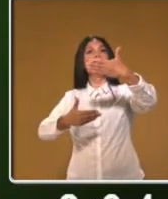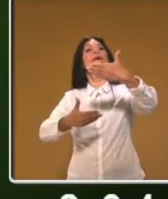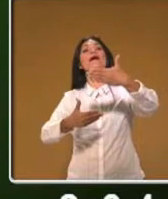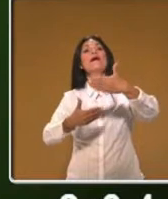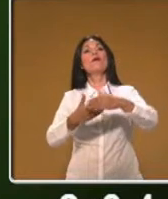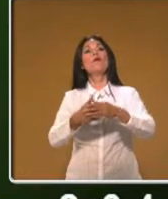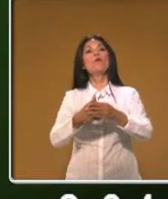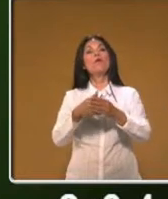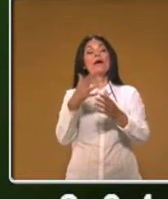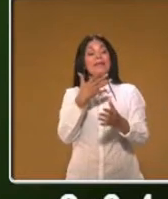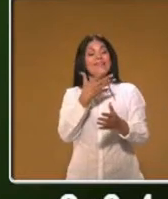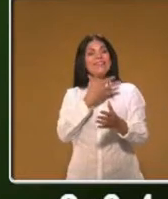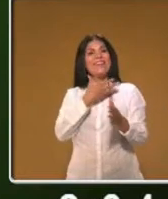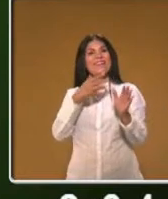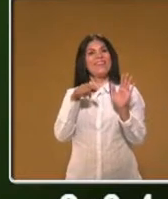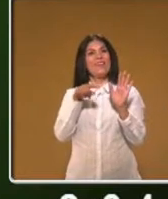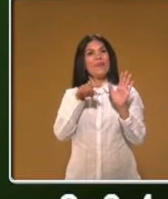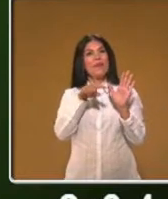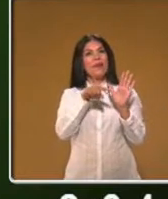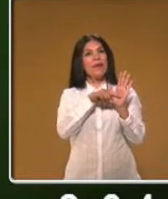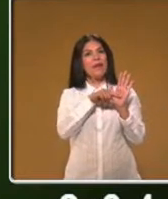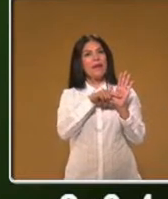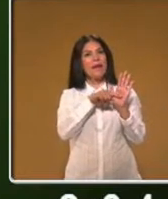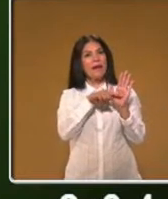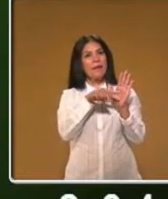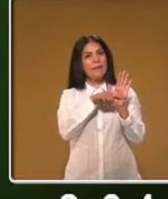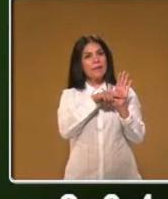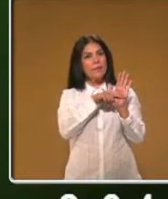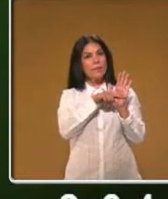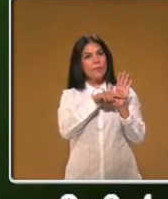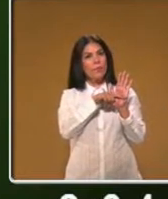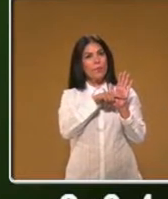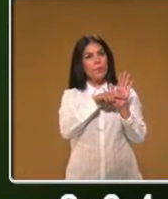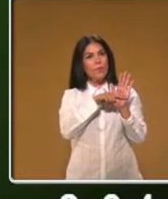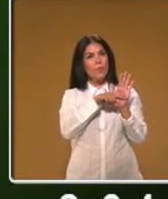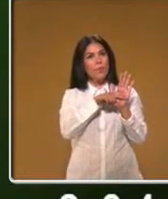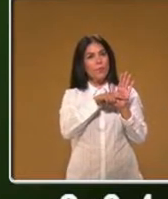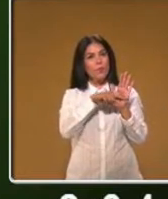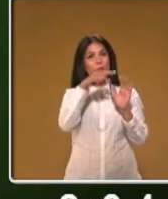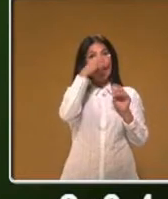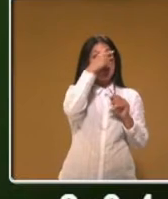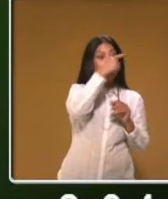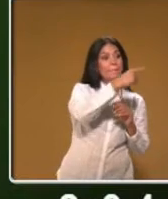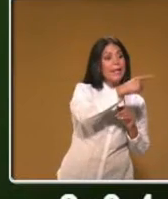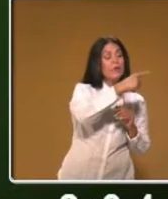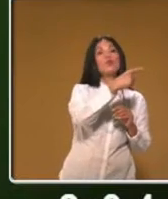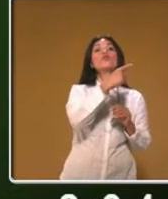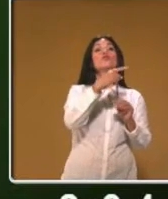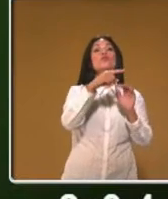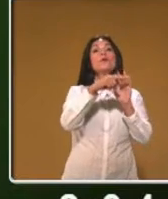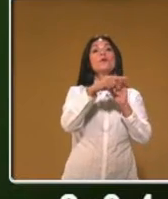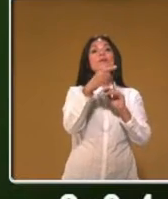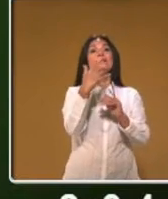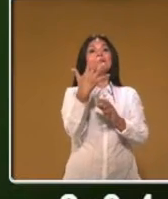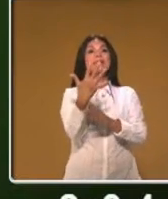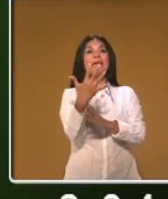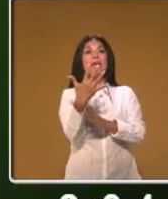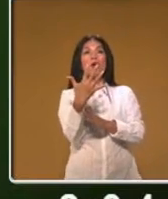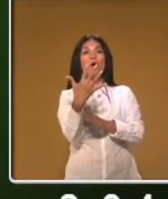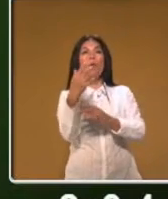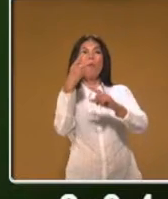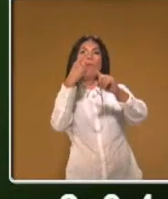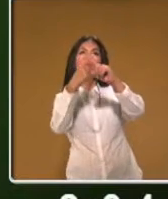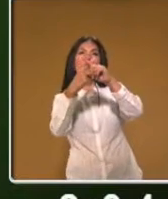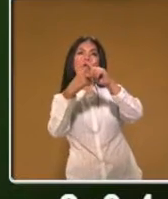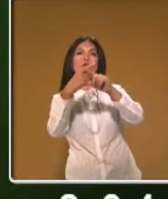ser negativos. ¿Por qué? Porque este menos 5 va a multiplicar a cada uno de ellos y todos ellos son positivos.